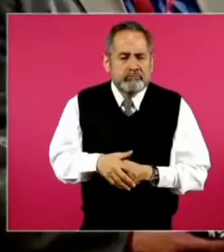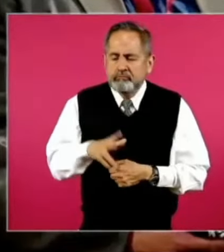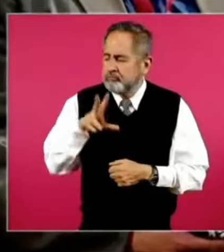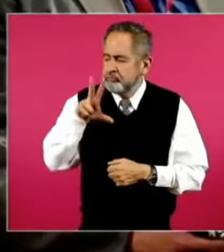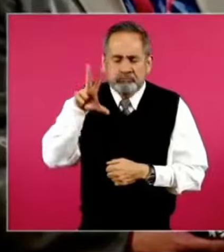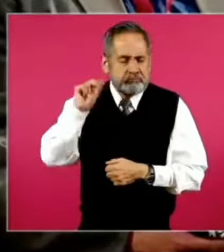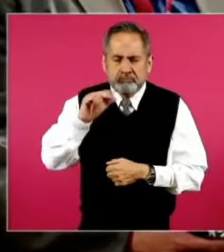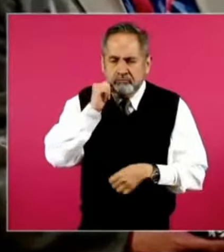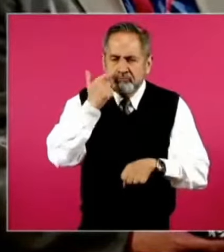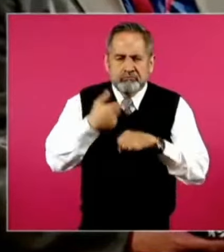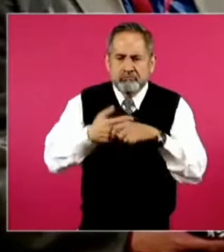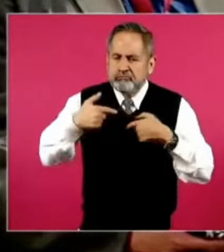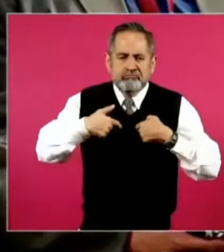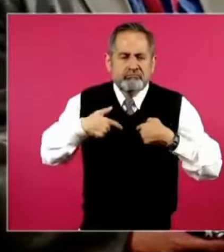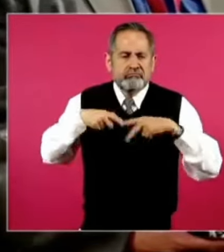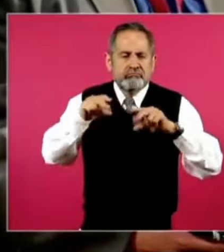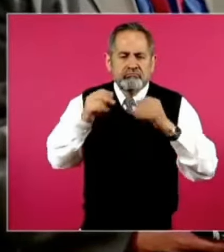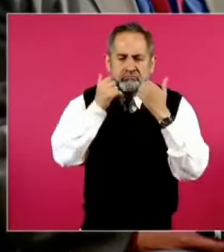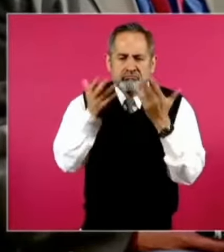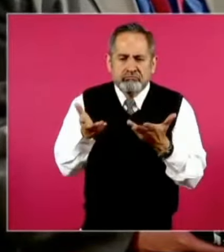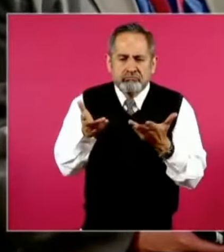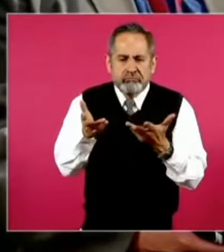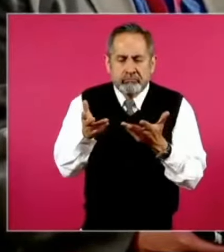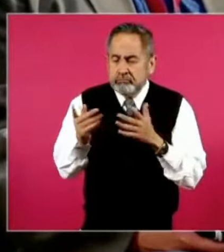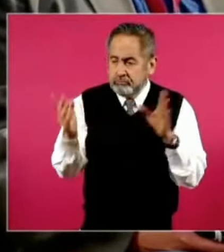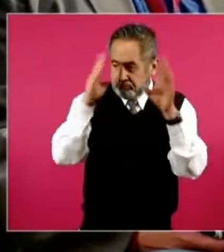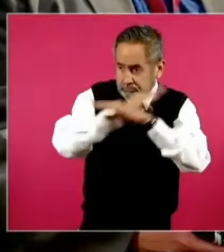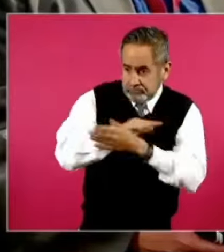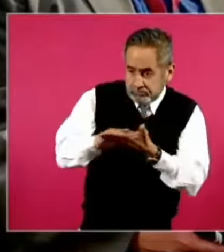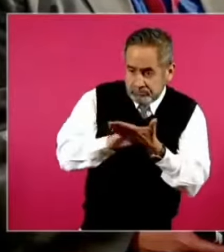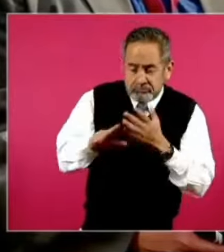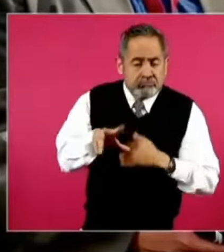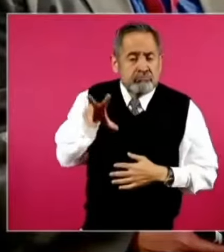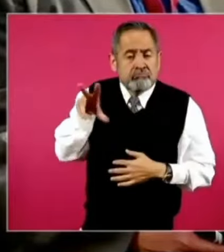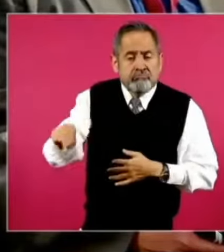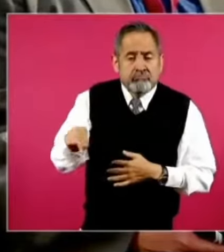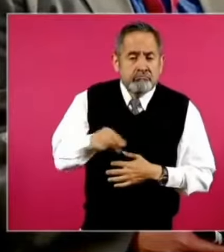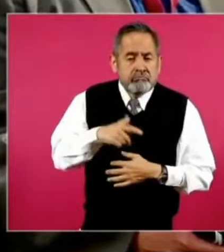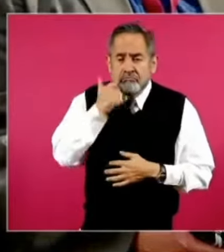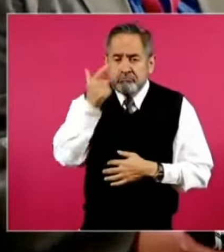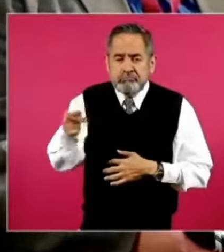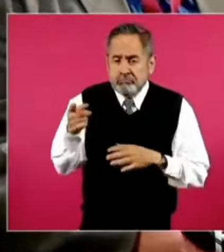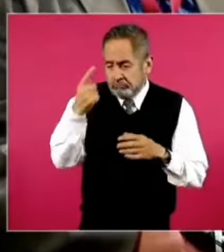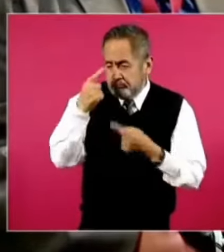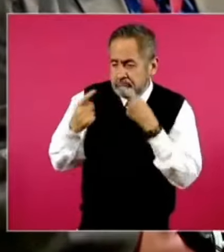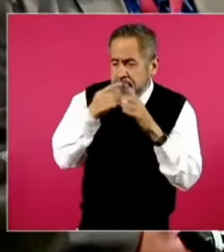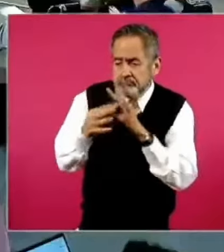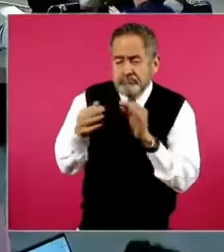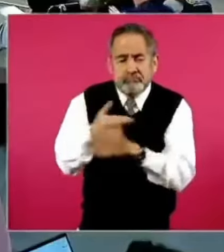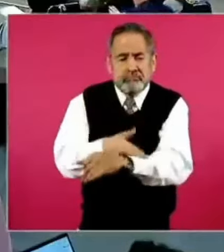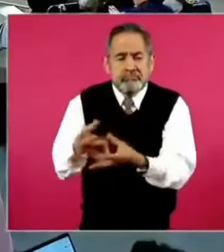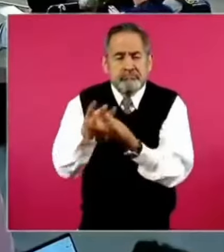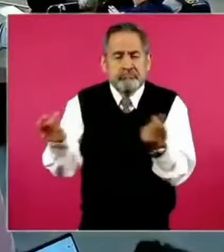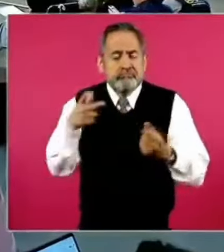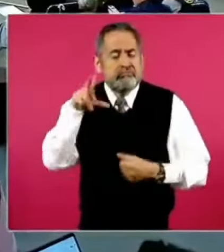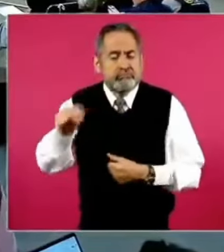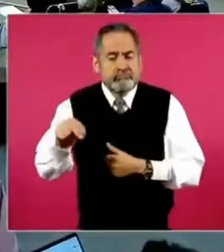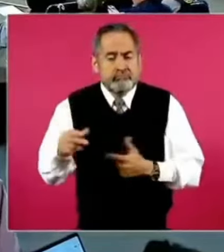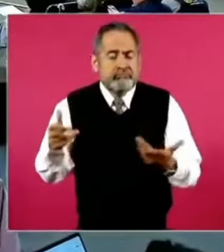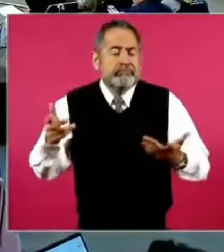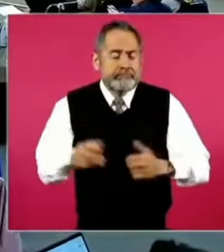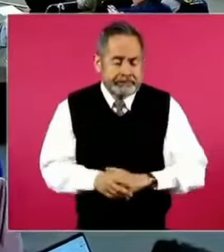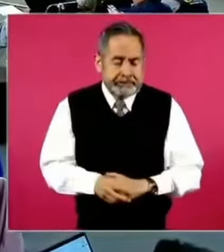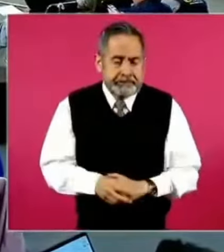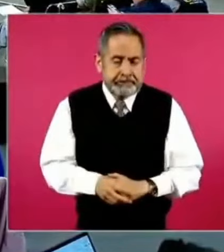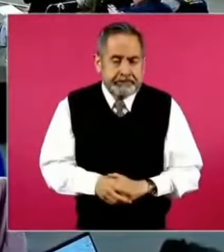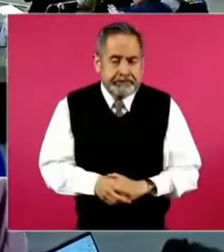no es voluntad de este organismo llegar a un mecanismo alternativo de solución de controversias.